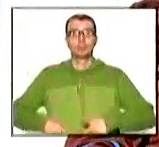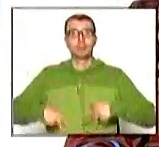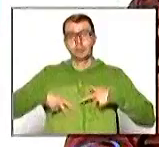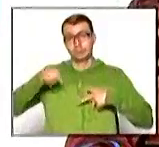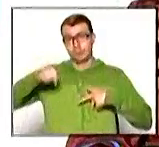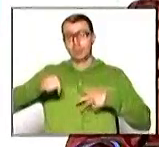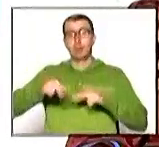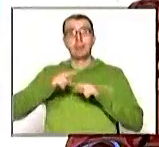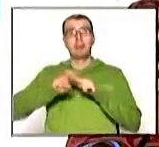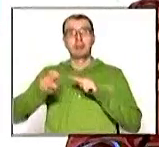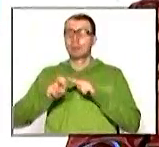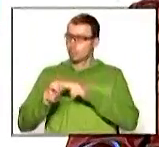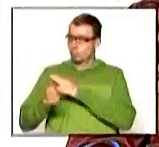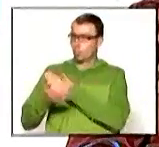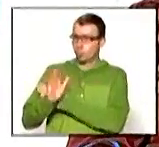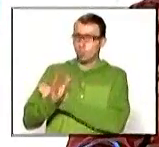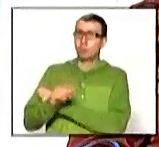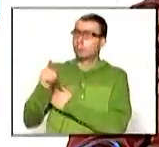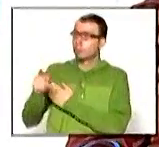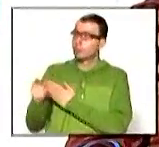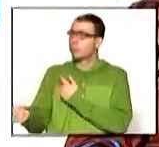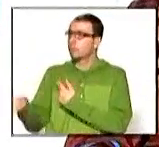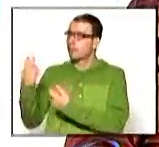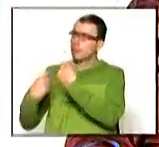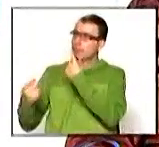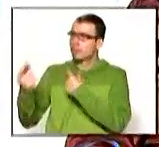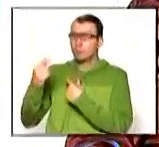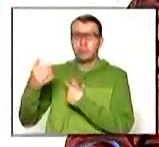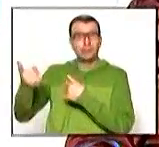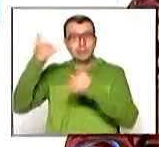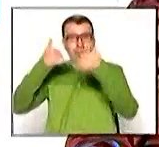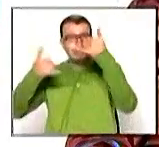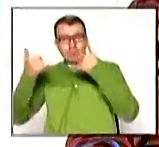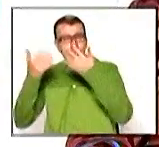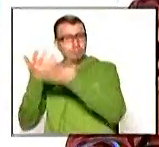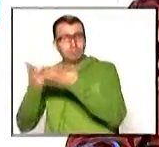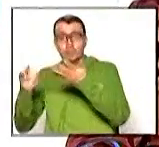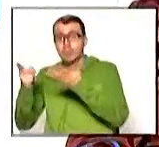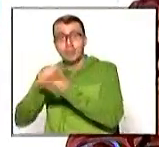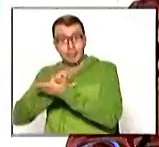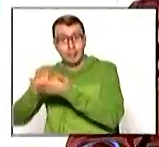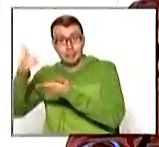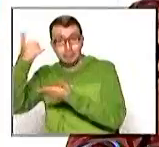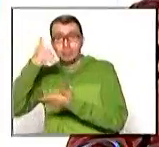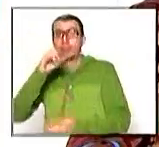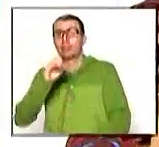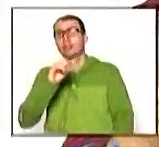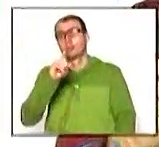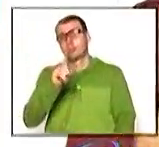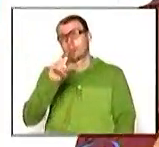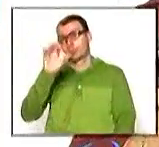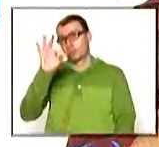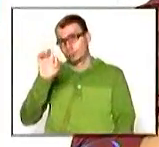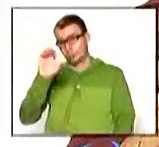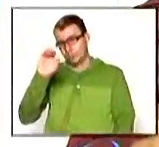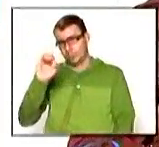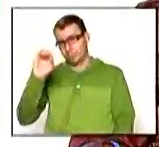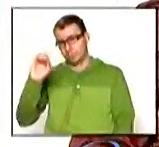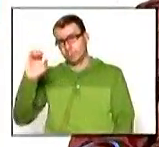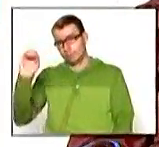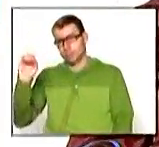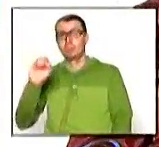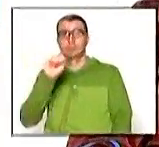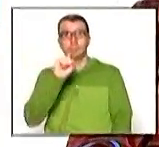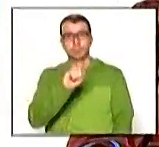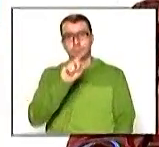Manizales, recibiendo sus comunicaciones por la línea gratis 018000-127-222. Hemos dejado un poco el